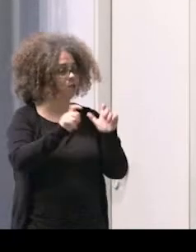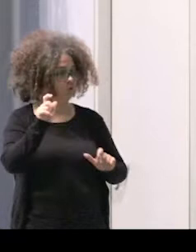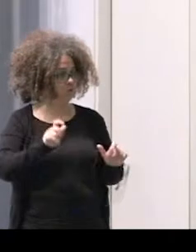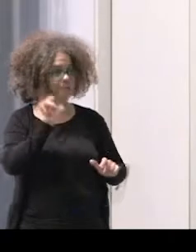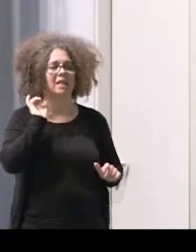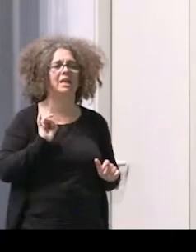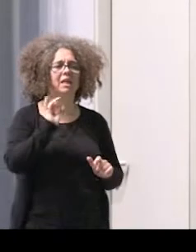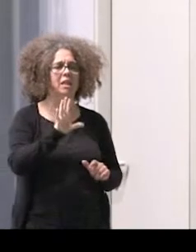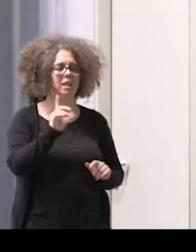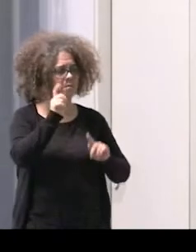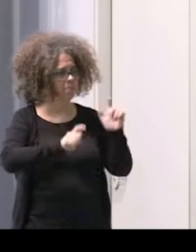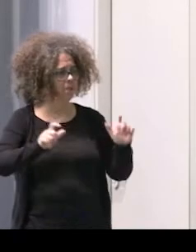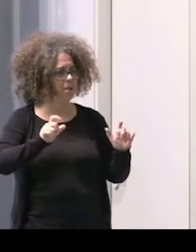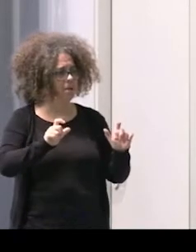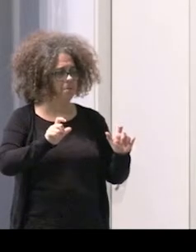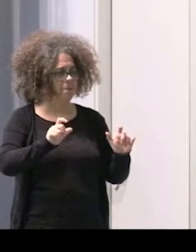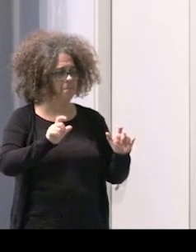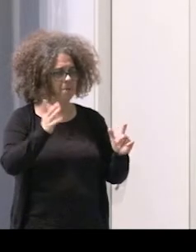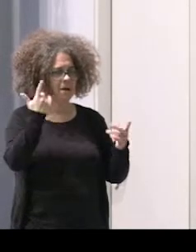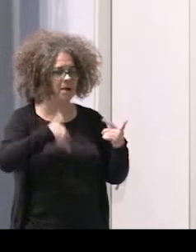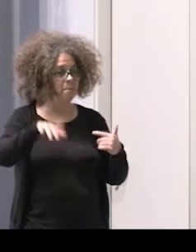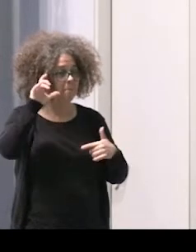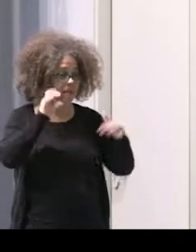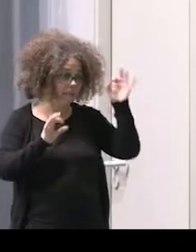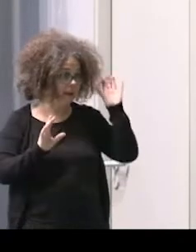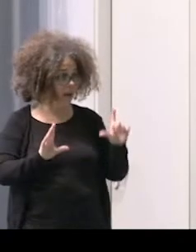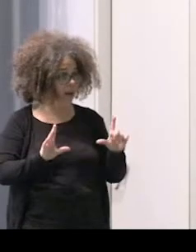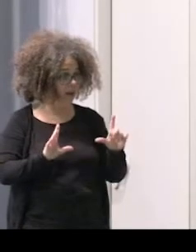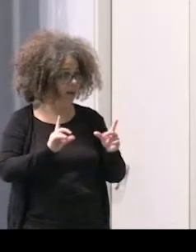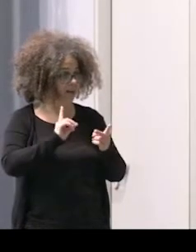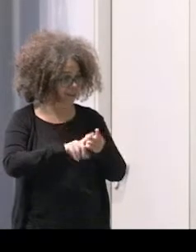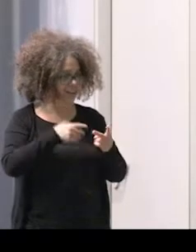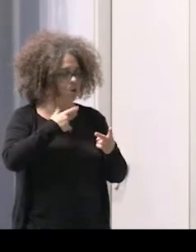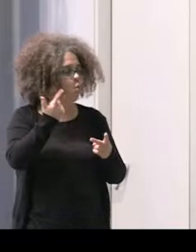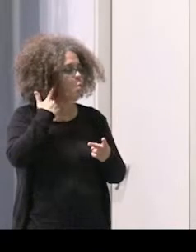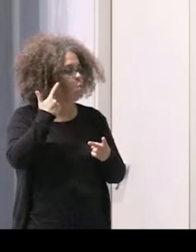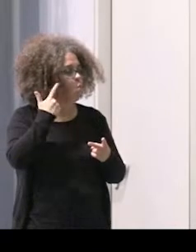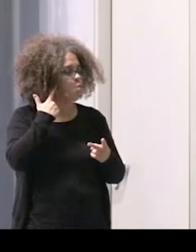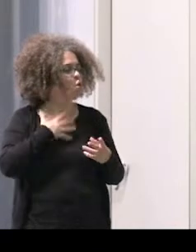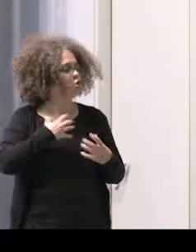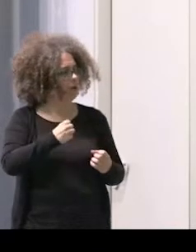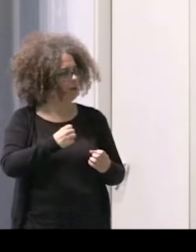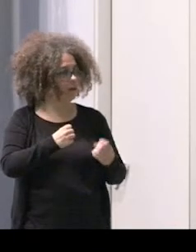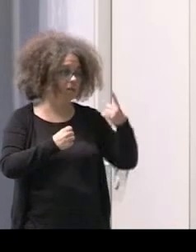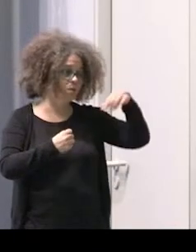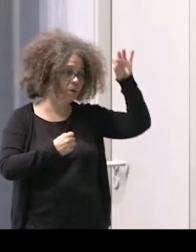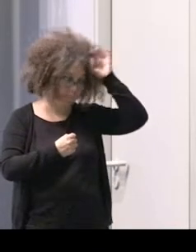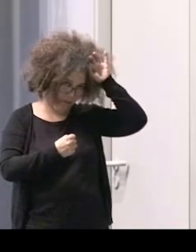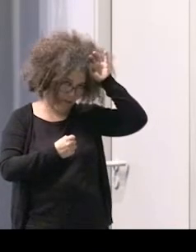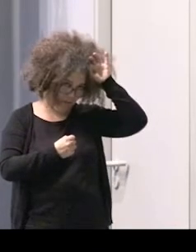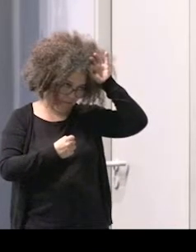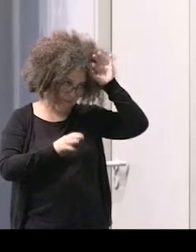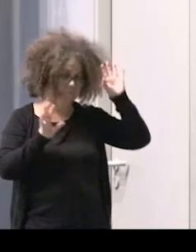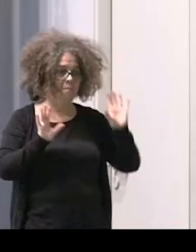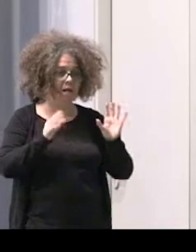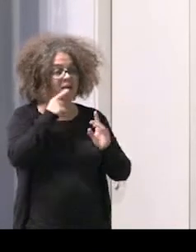personas, usuarios de implante coclear bilateral y 2 personas que tienen un oído sano y un implante coclear.